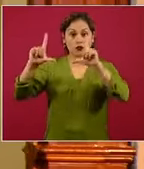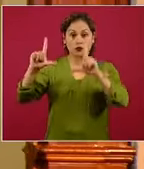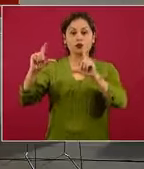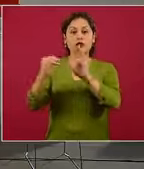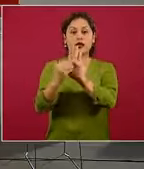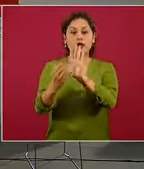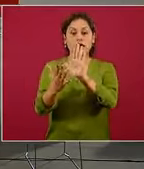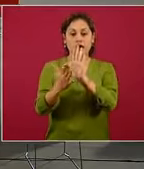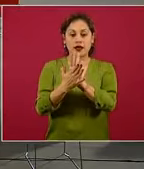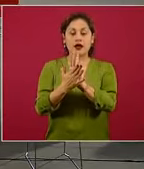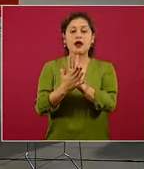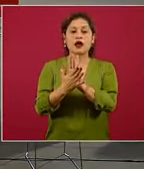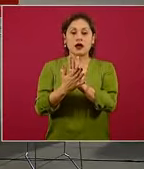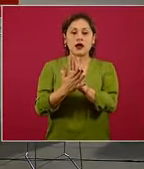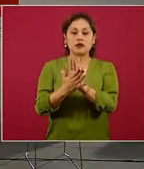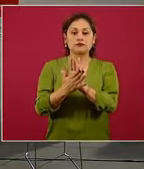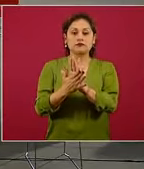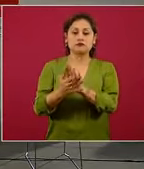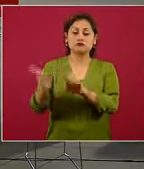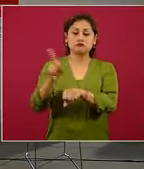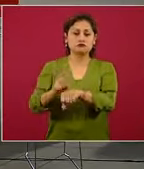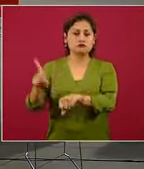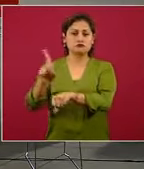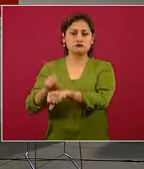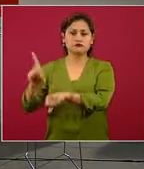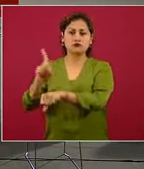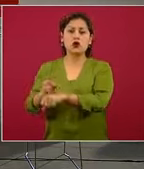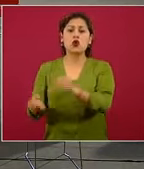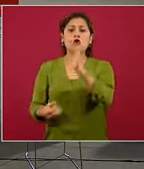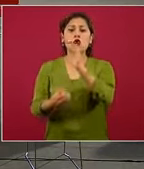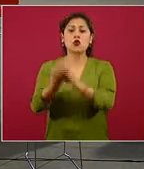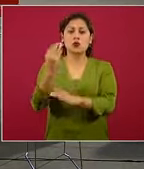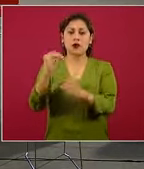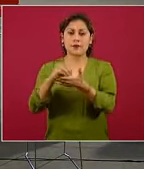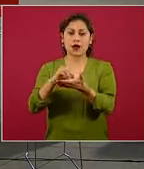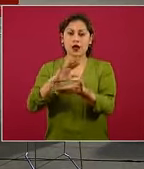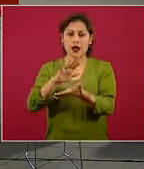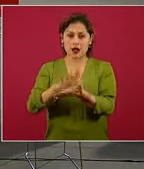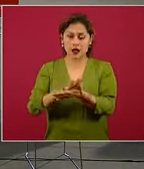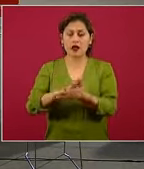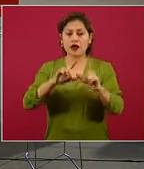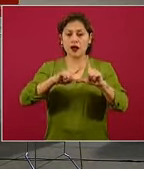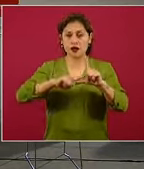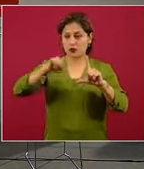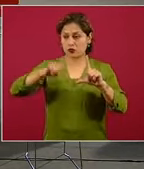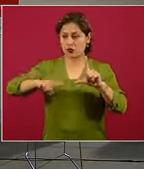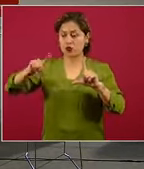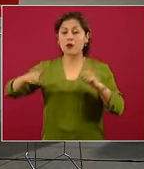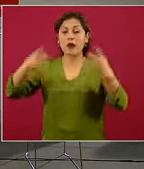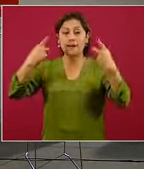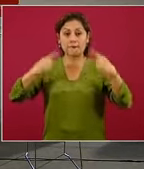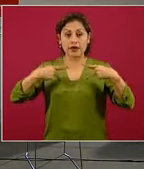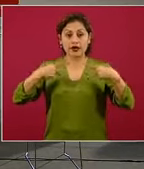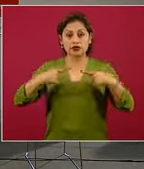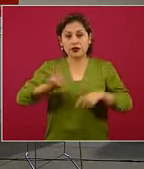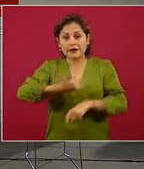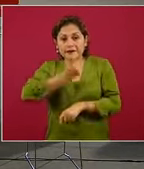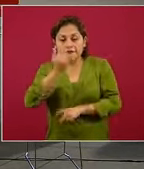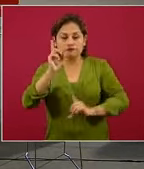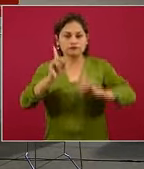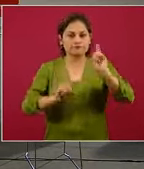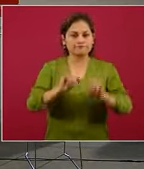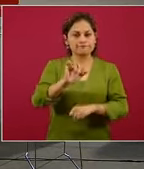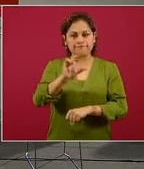como todas las noches el comportamiento de la curva epidémica de los casos estimados, es decir, aquellos que estamos ya en